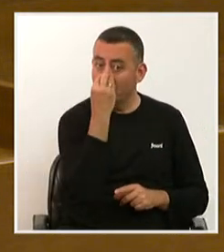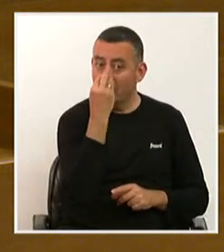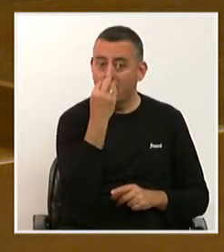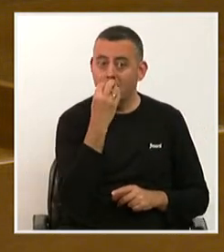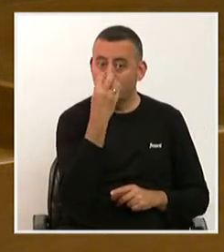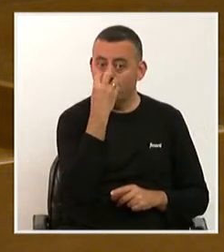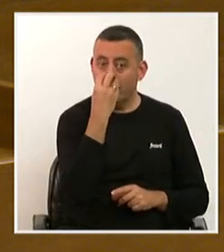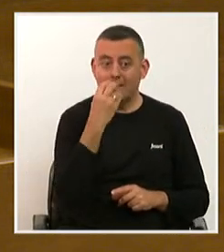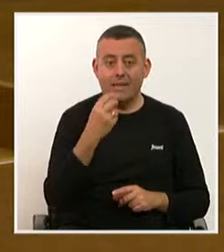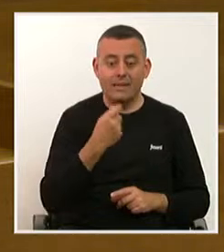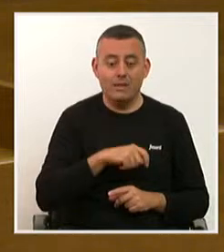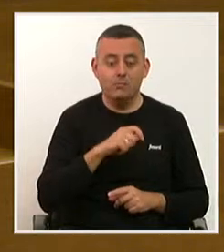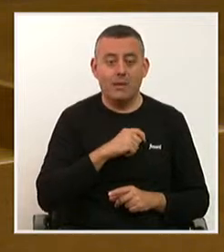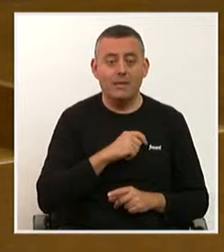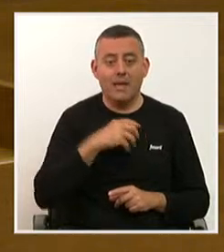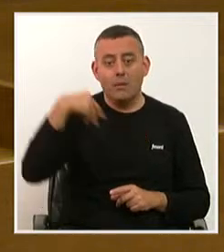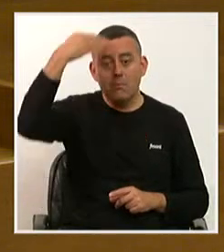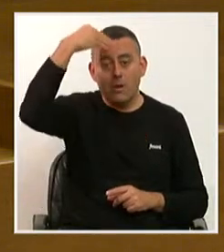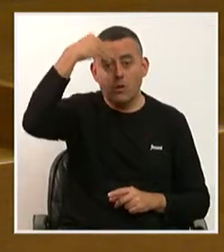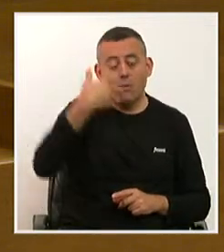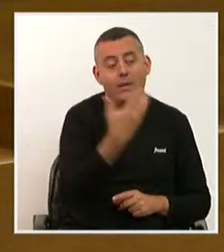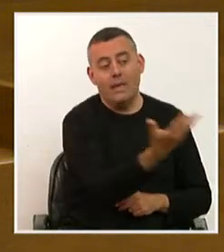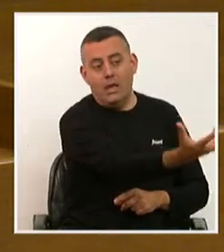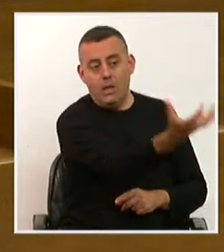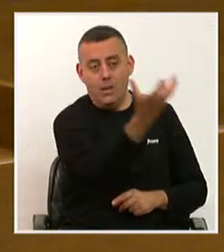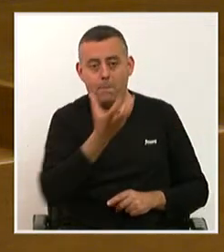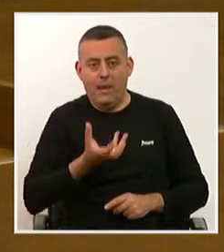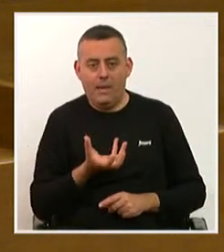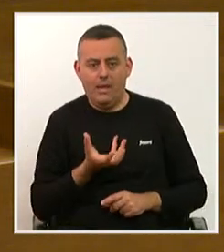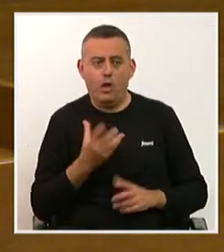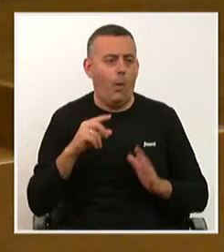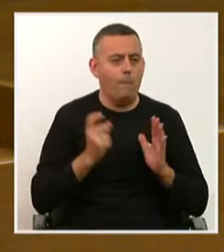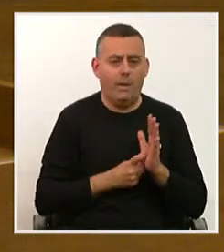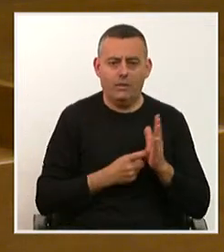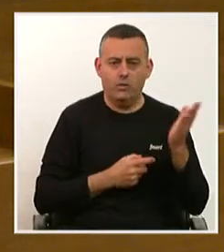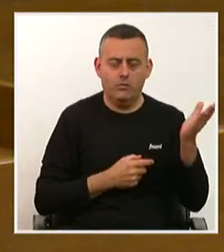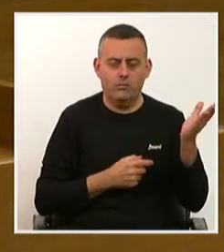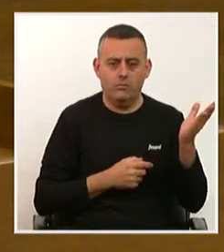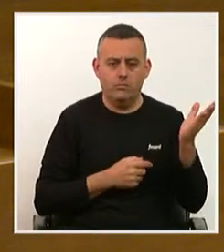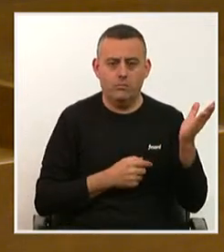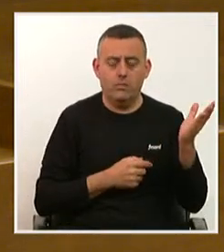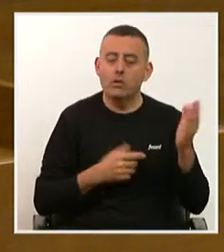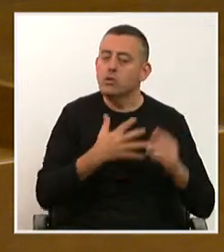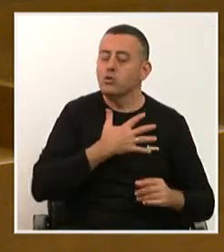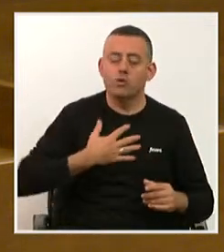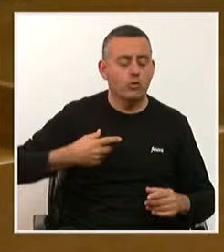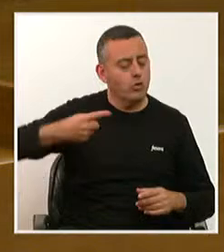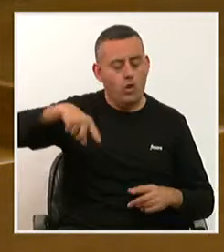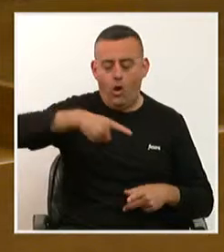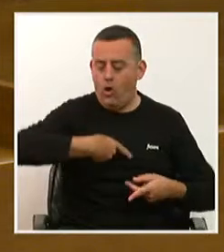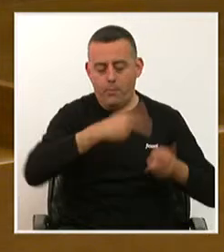será marroquí Y eso no lo vamos a consentir señorías no lo vamos a consentir